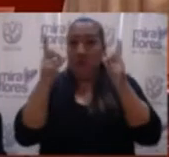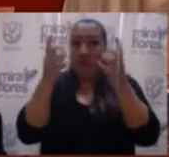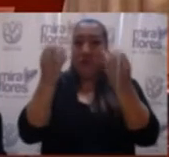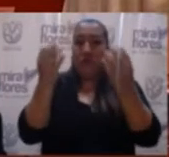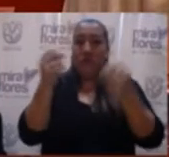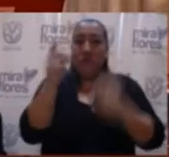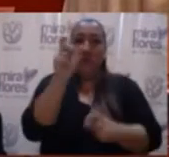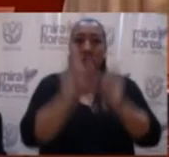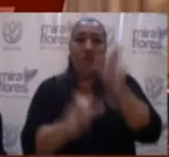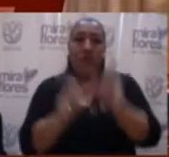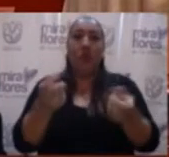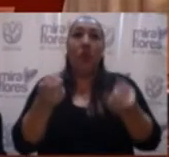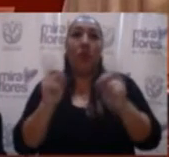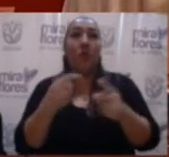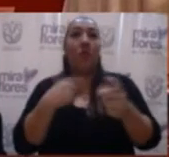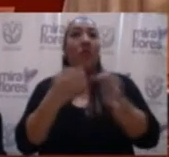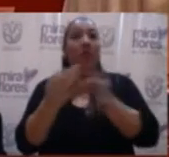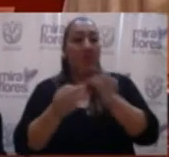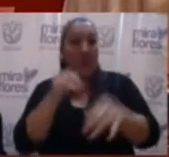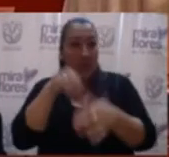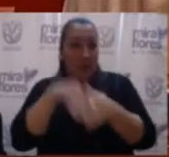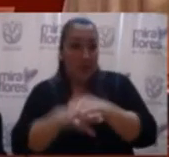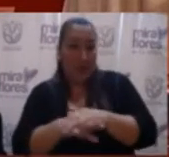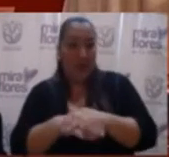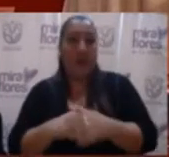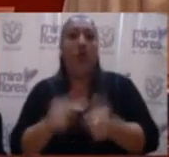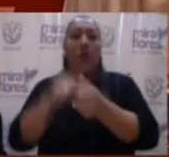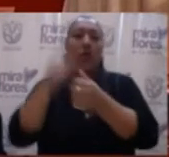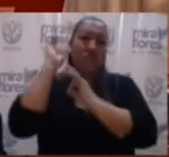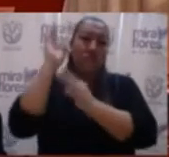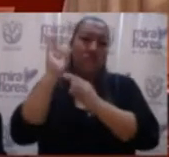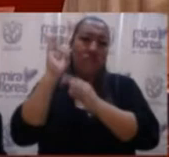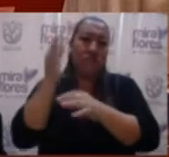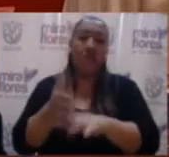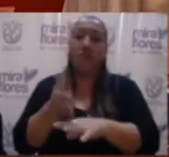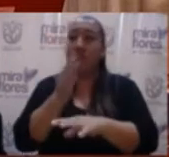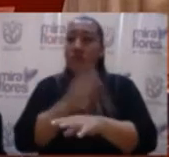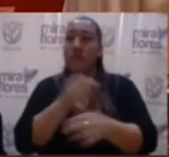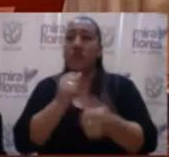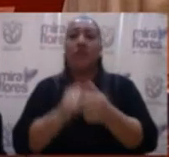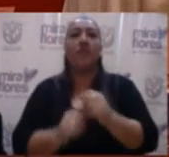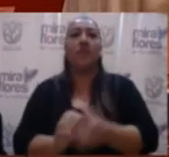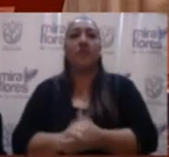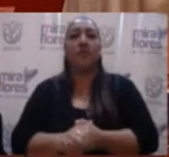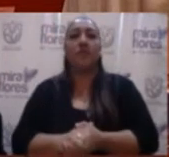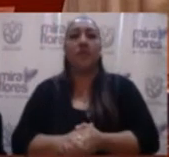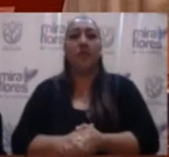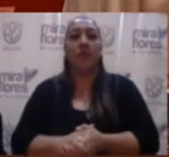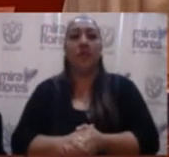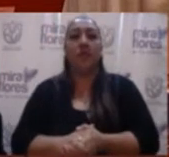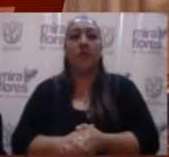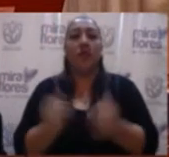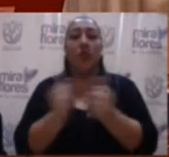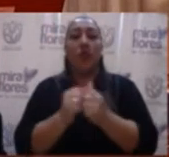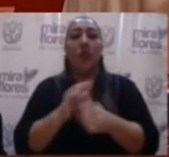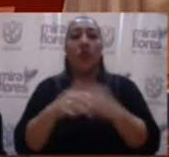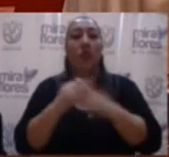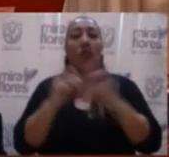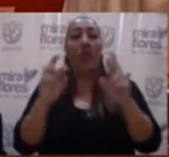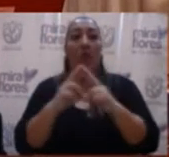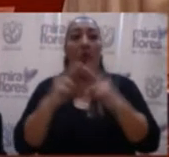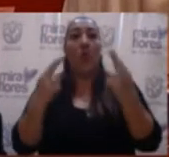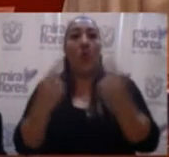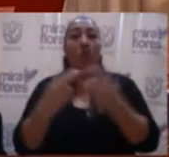muchísimo a las personas cuando se explicaba en la charla que fue antes, justamente en el plenario antes de la clausura del